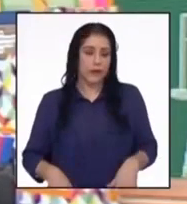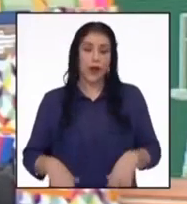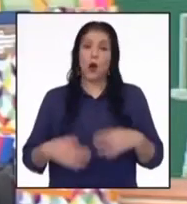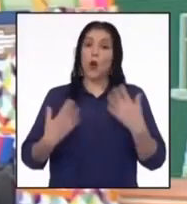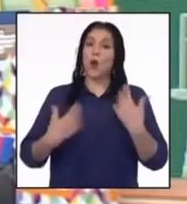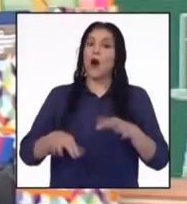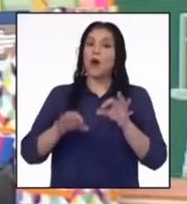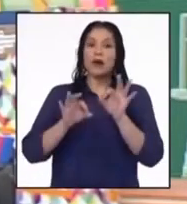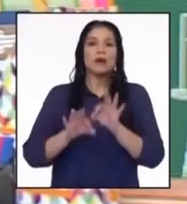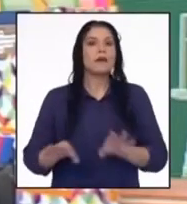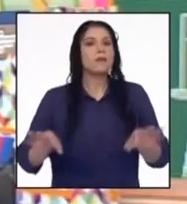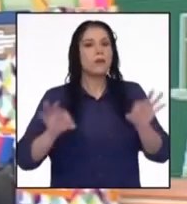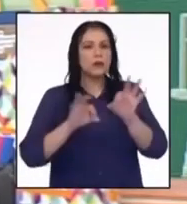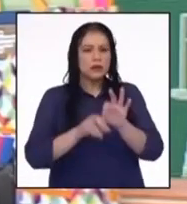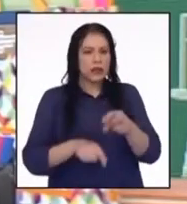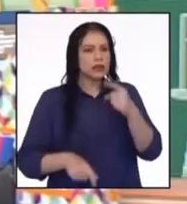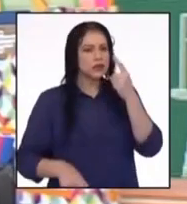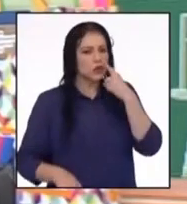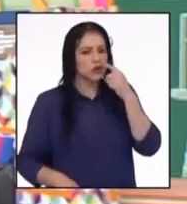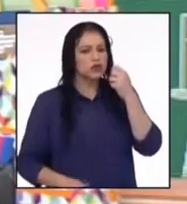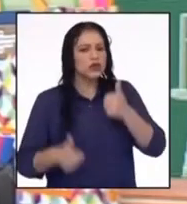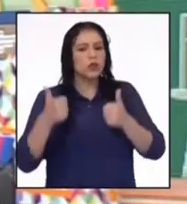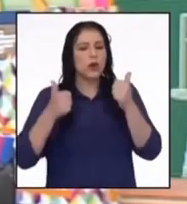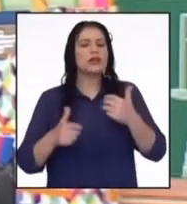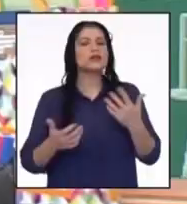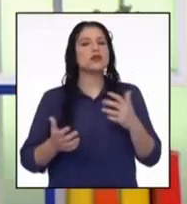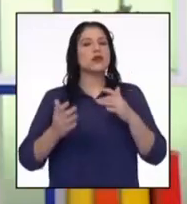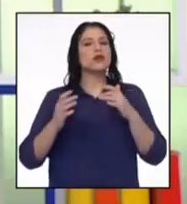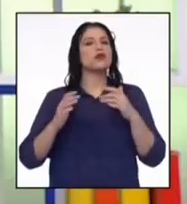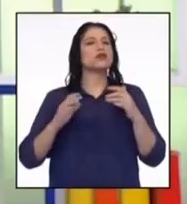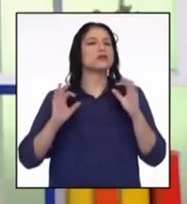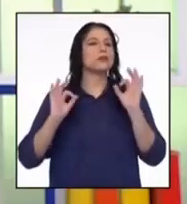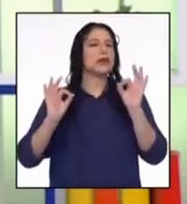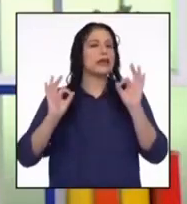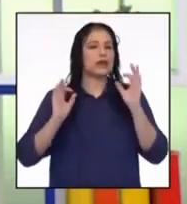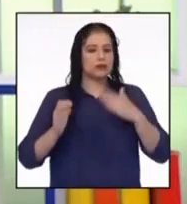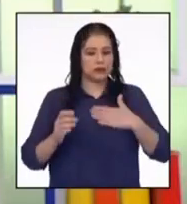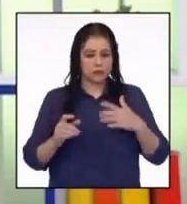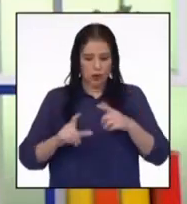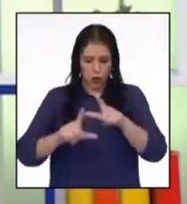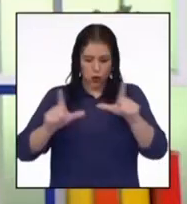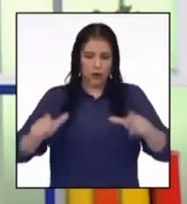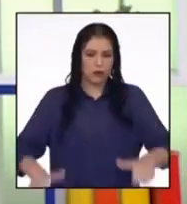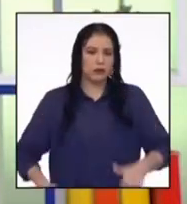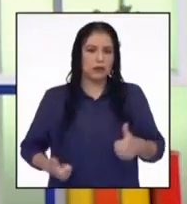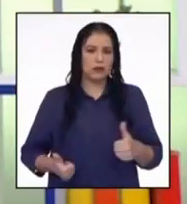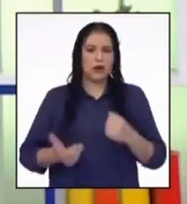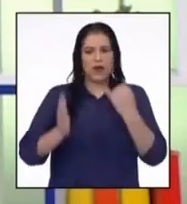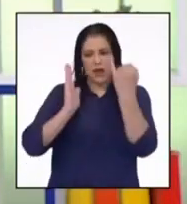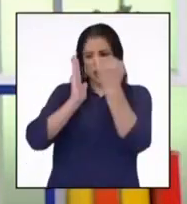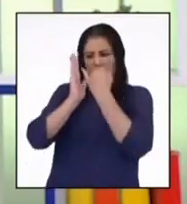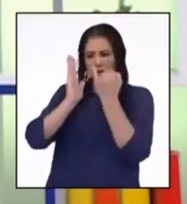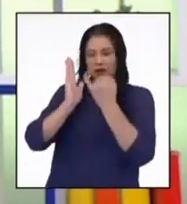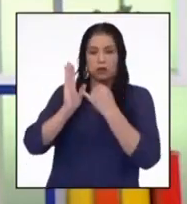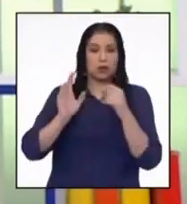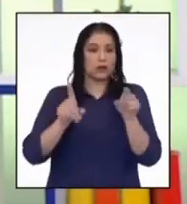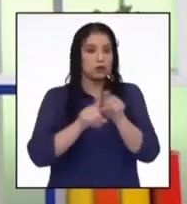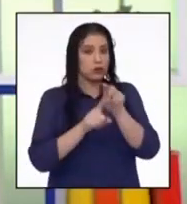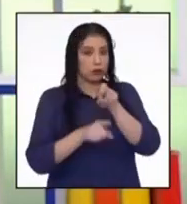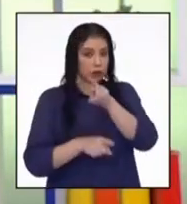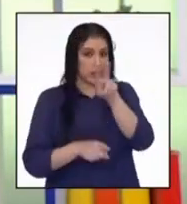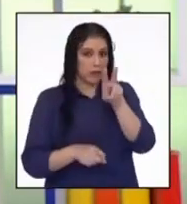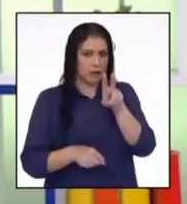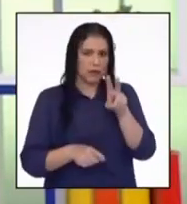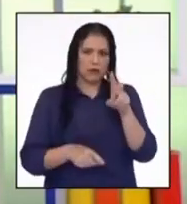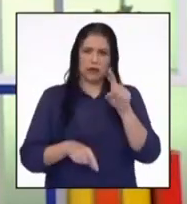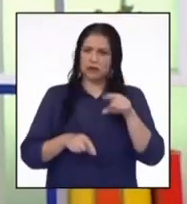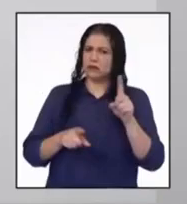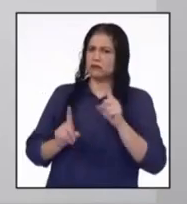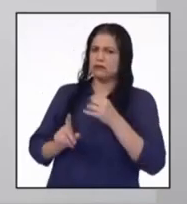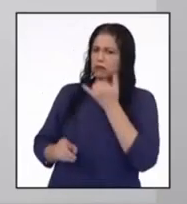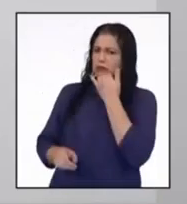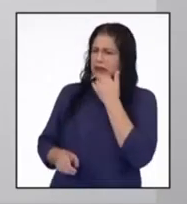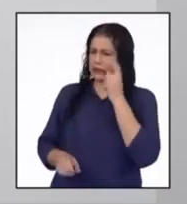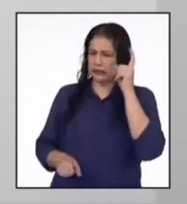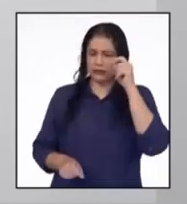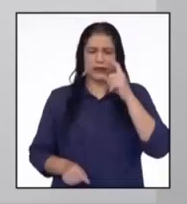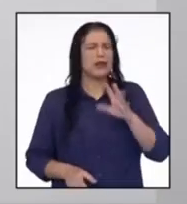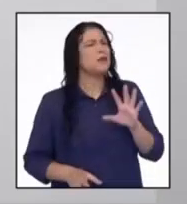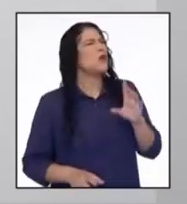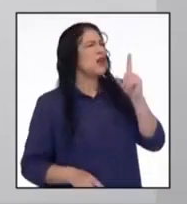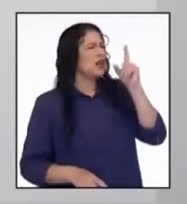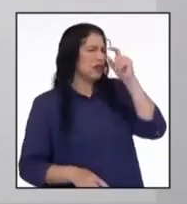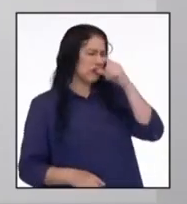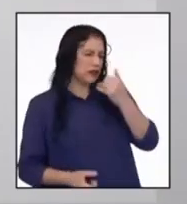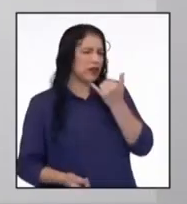Qué importante es reconocer estos peligros en nuestra localidad. Que en el dibujo están ocurriendo todos juntos, pero eso no sucede, ¿verdad, profesora? Es